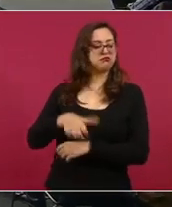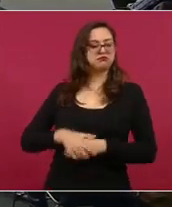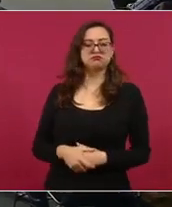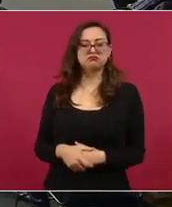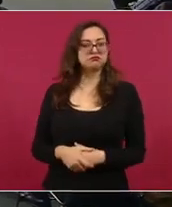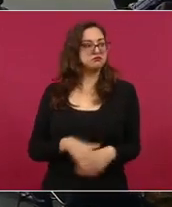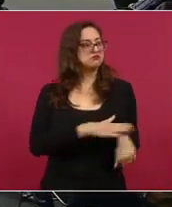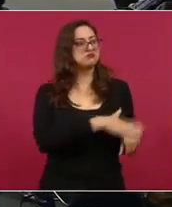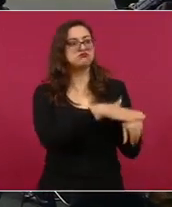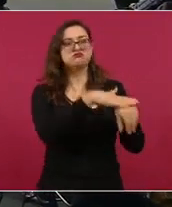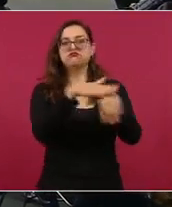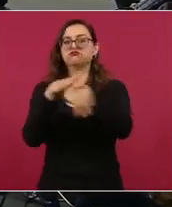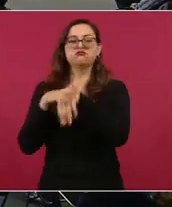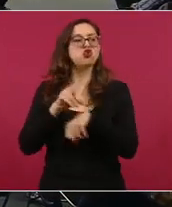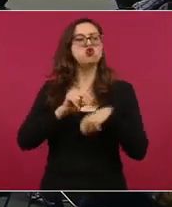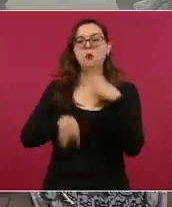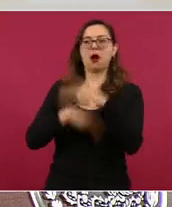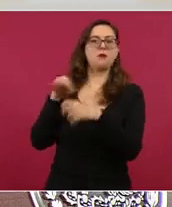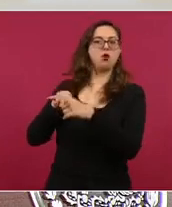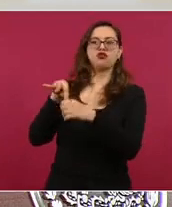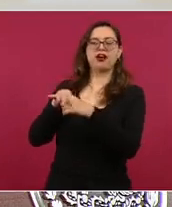Llamaron a no votar.